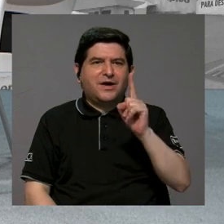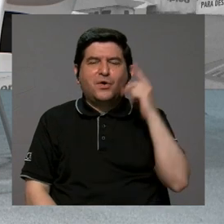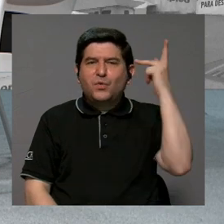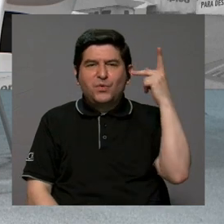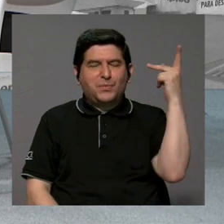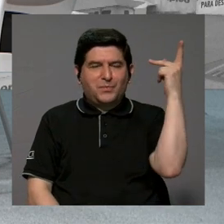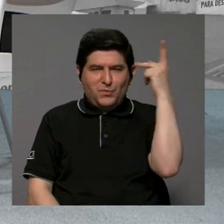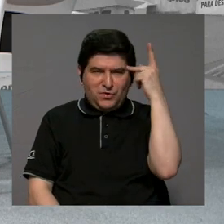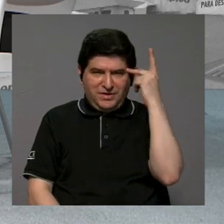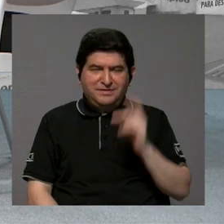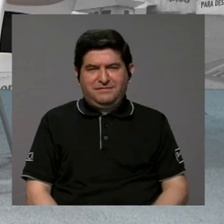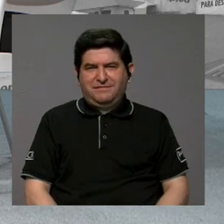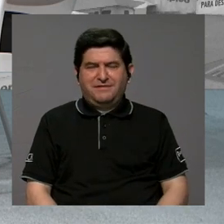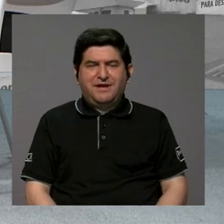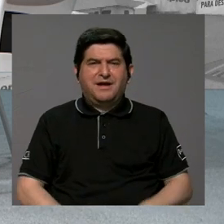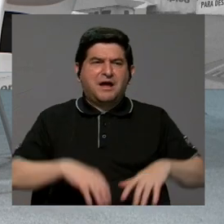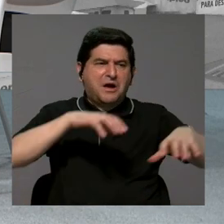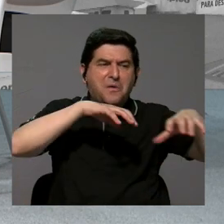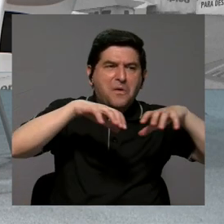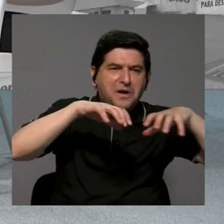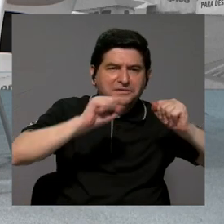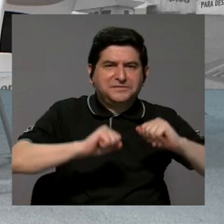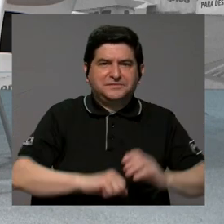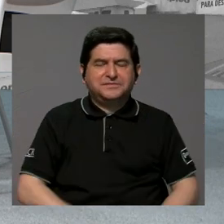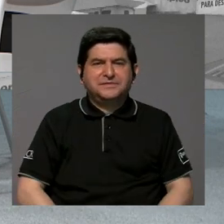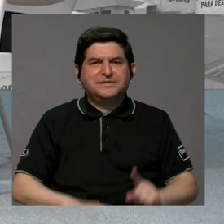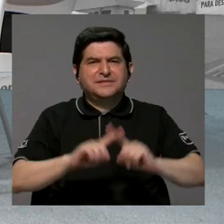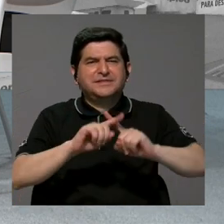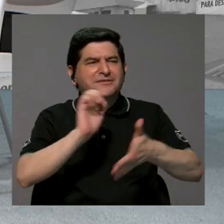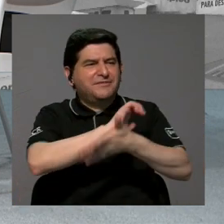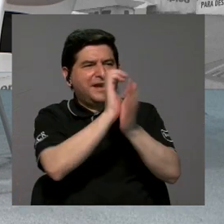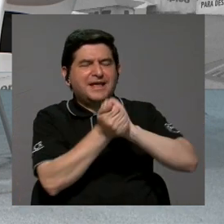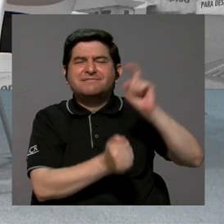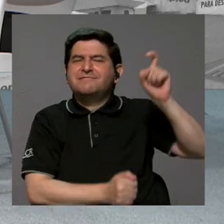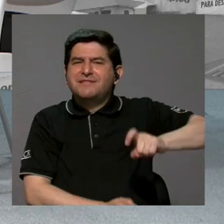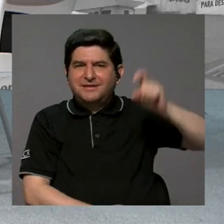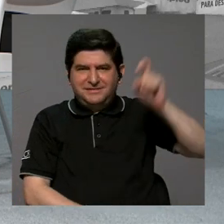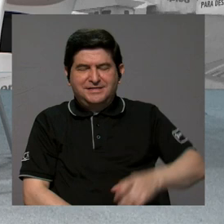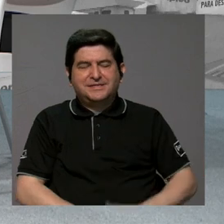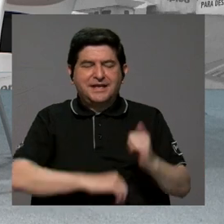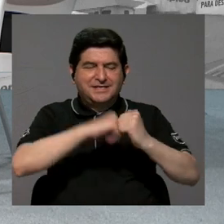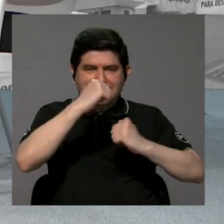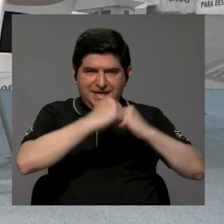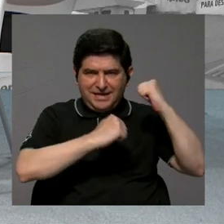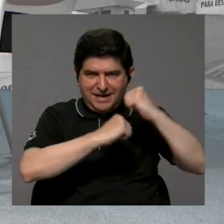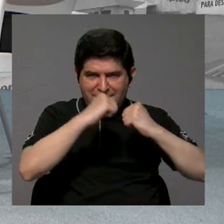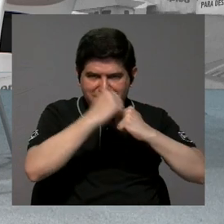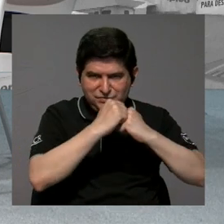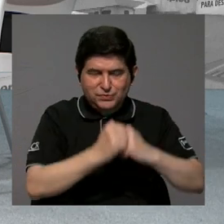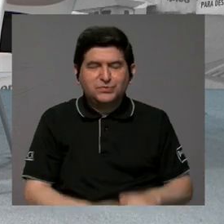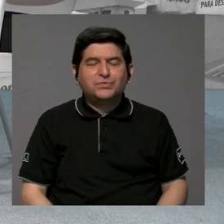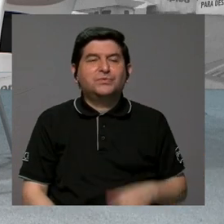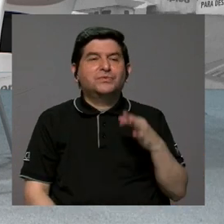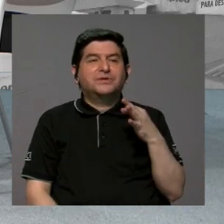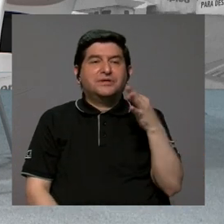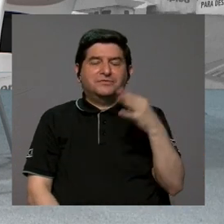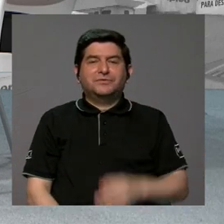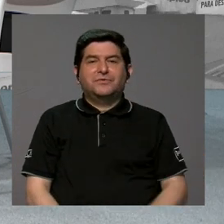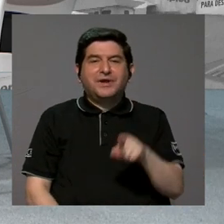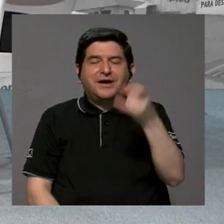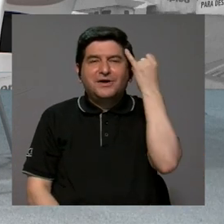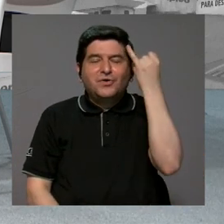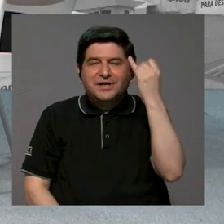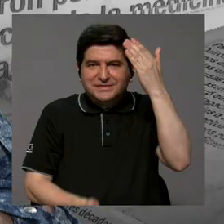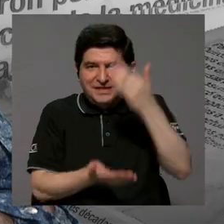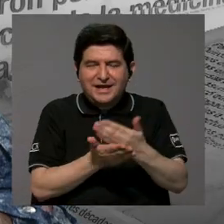no se ha desarrollado una política, hay unas acciones, hay cambios necesarios, cambios estructurales que se tienen que hacer. Vamos